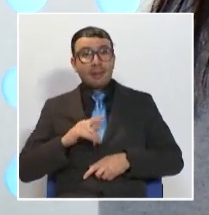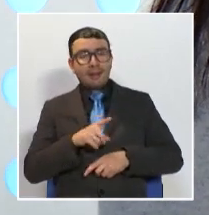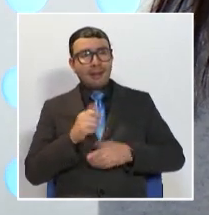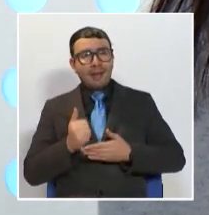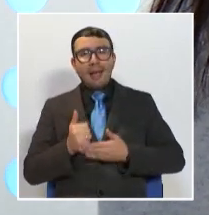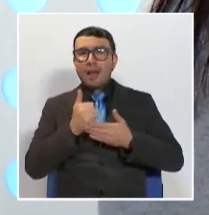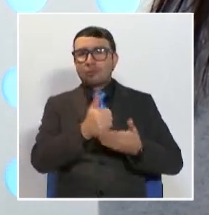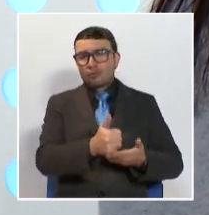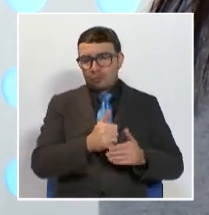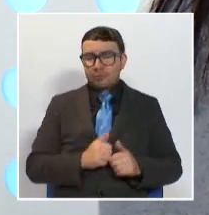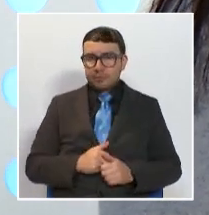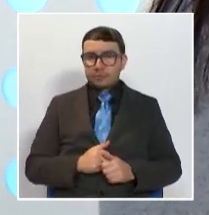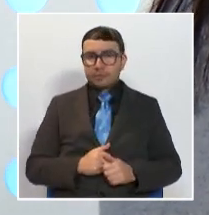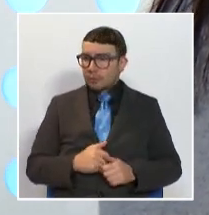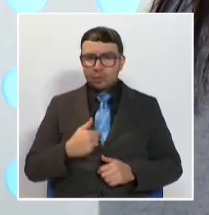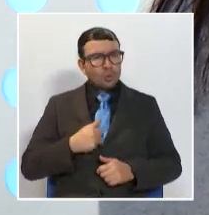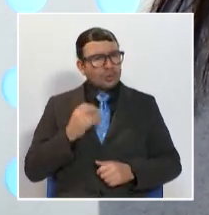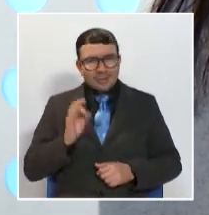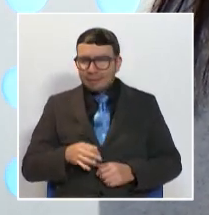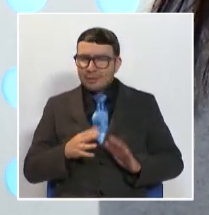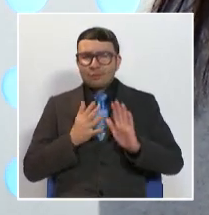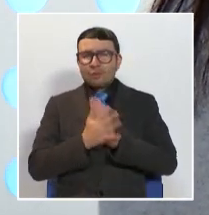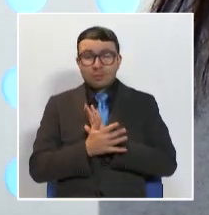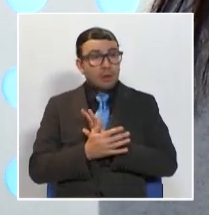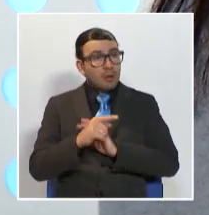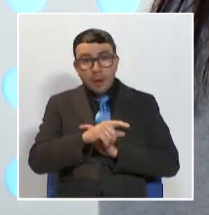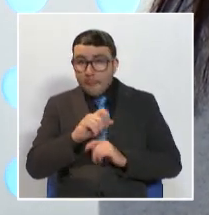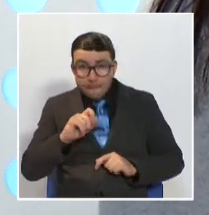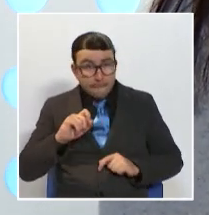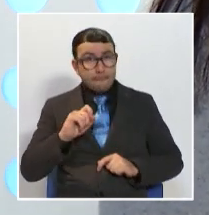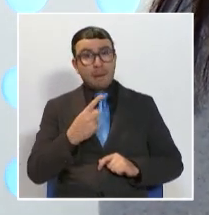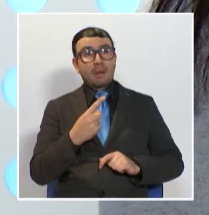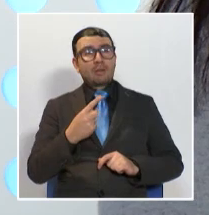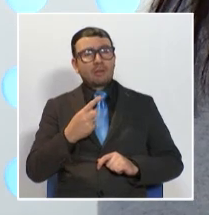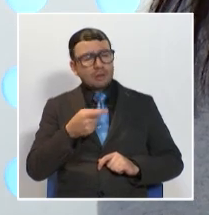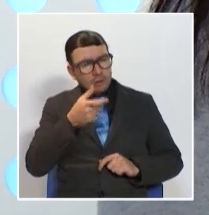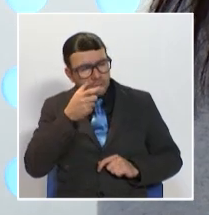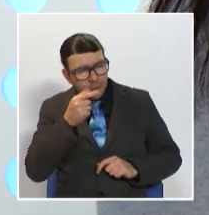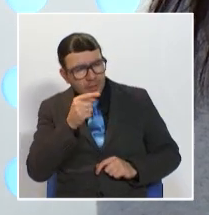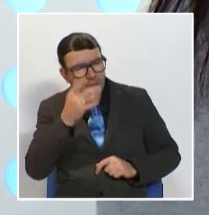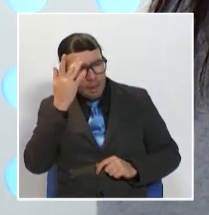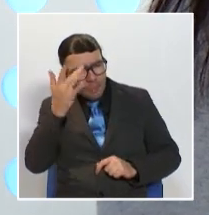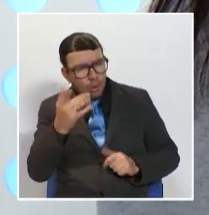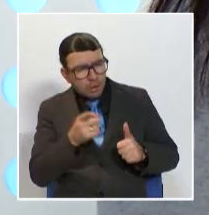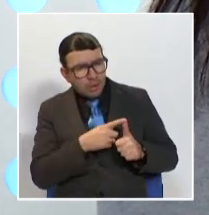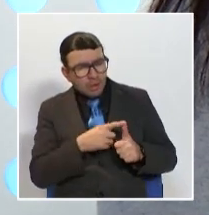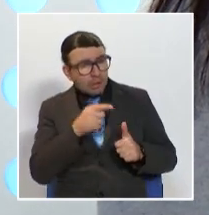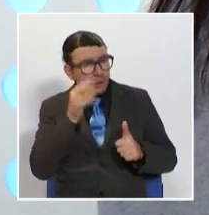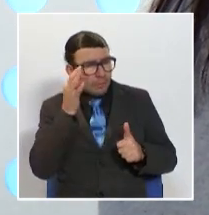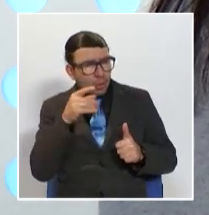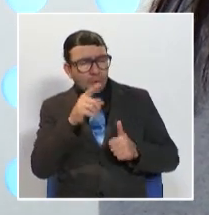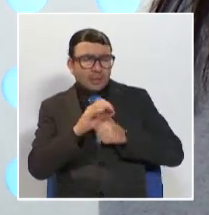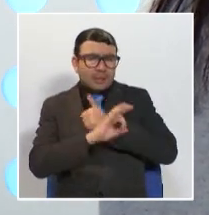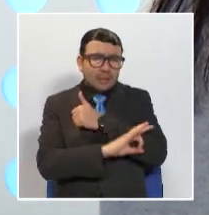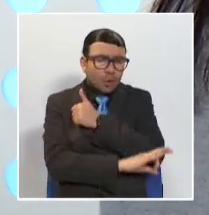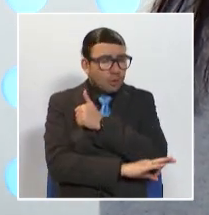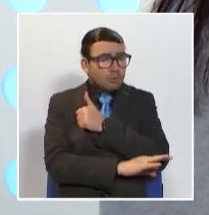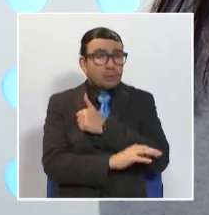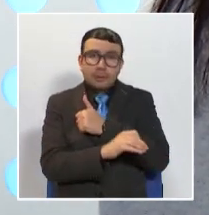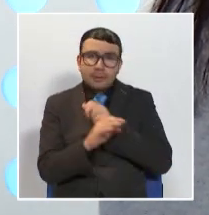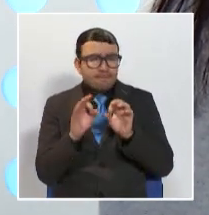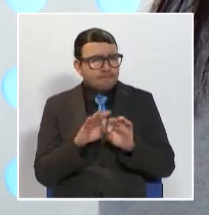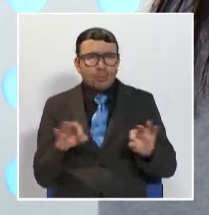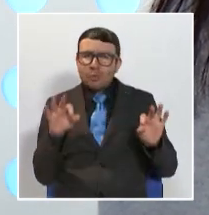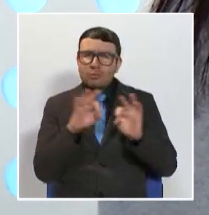a todos mis pacientes, el vitiligo se debe tratar primero, mirar una causa psicológica de base, o sea, eso es muy